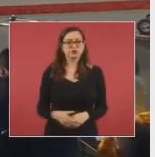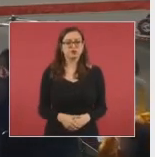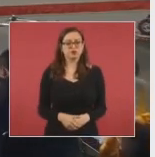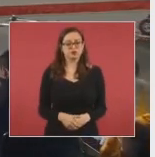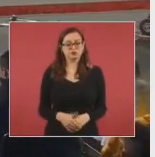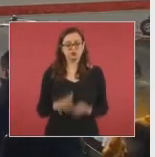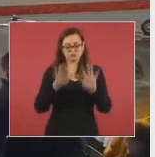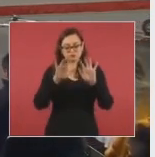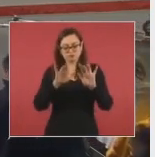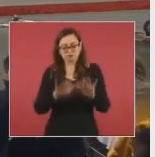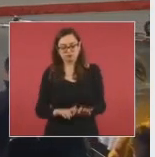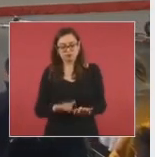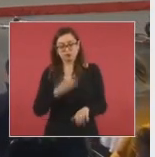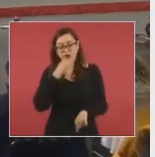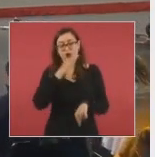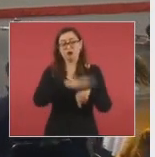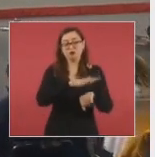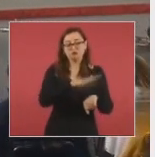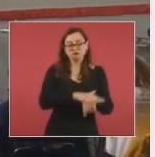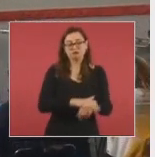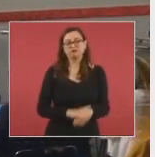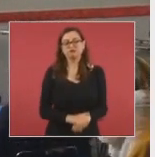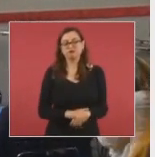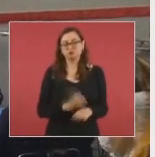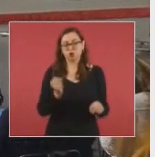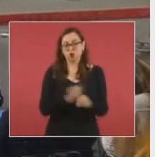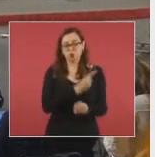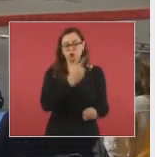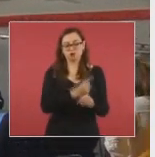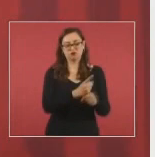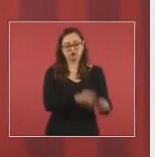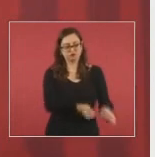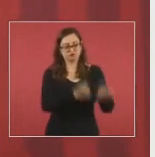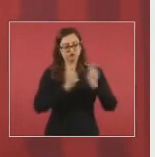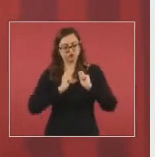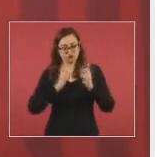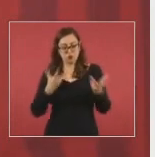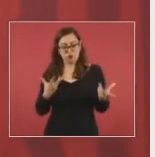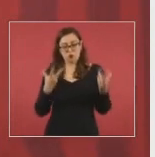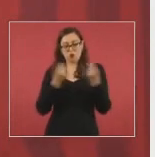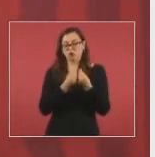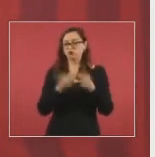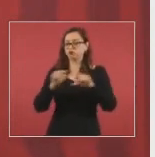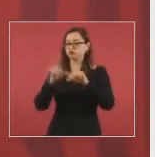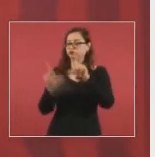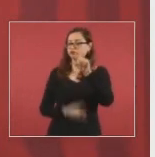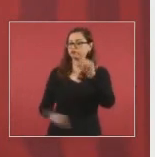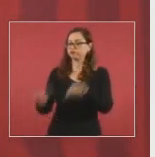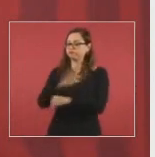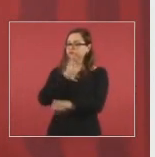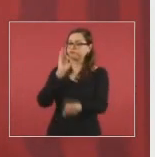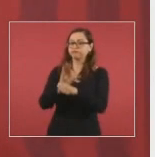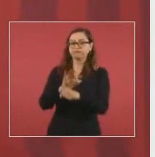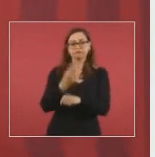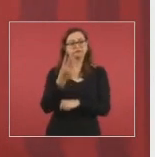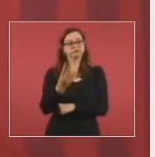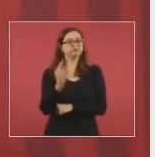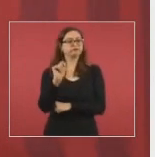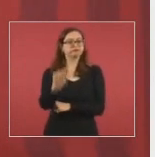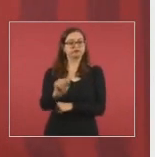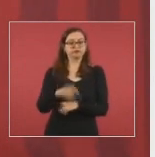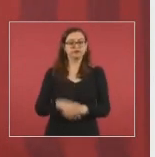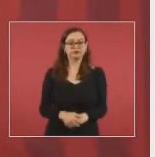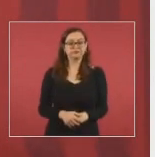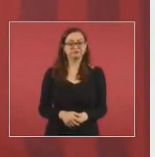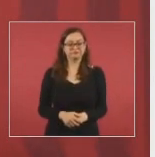de Economía? ¿Por qué renunció a su cargo? ¿Cuál fue la gota que derramó el vaso?